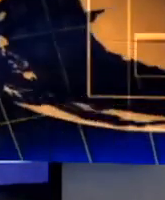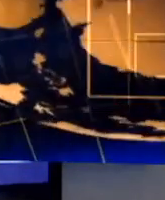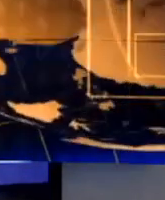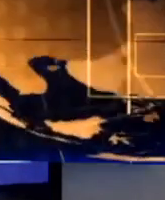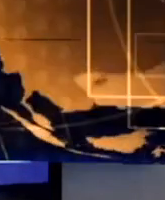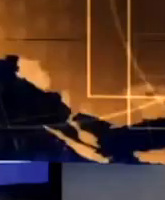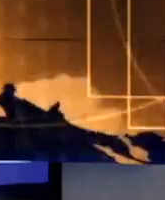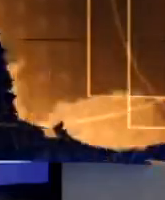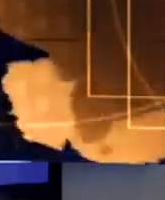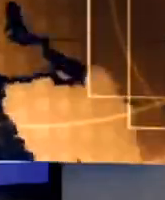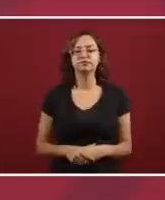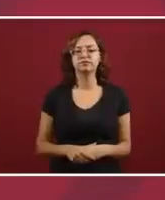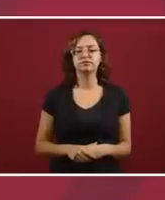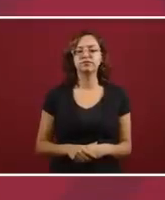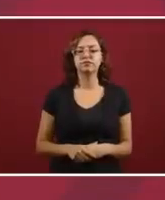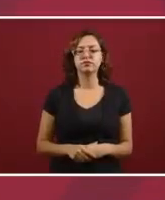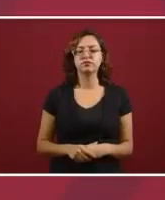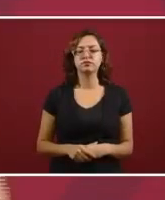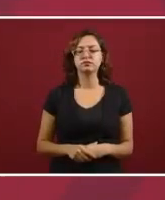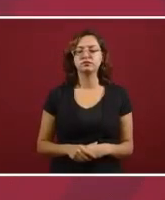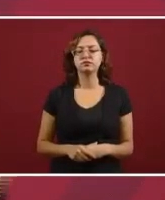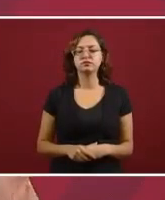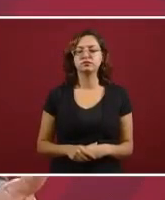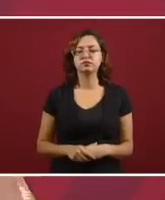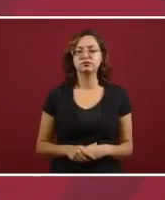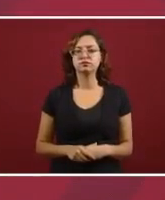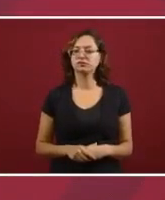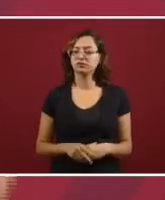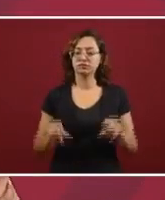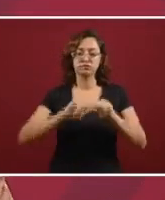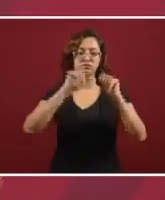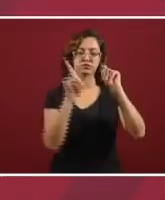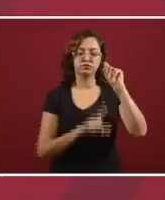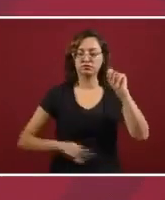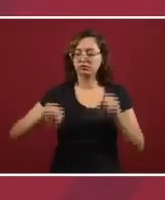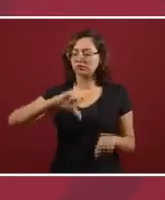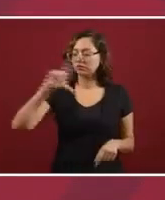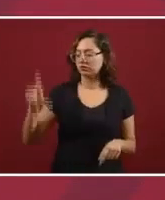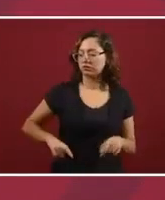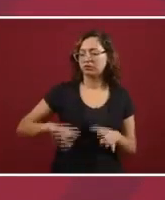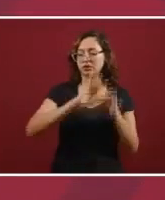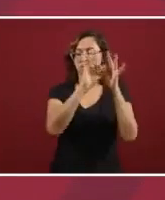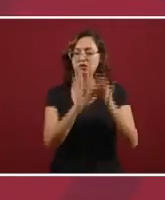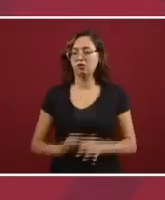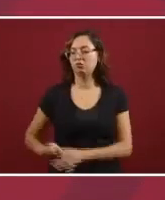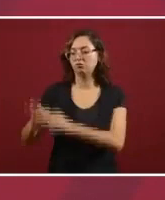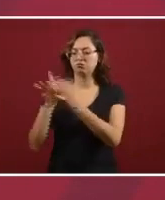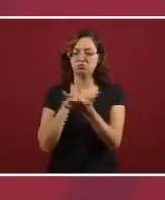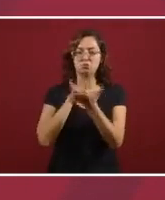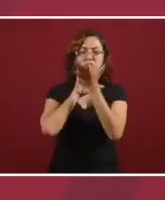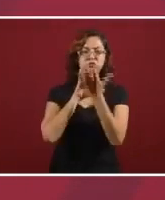su conferencia matutina. Todo el apoyo del Estado para el plan de difusión.